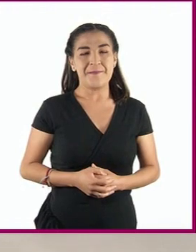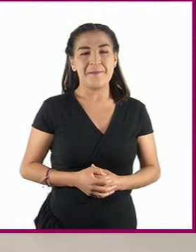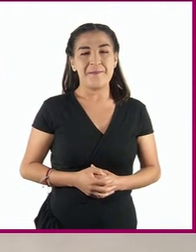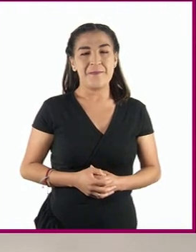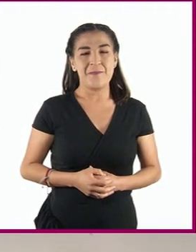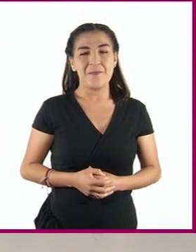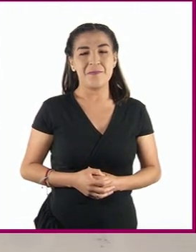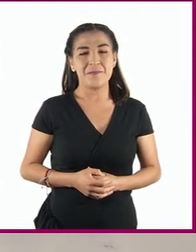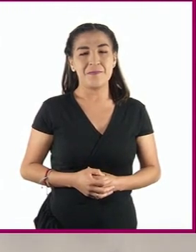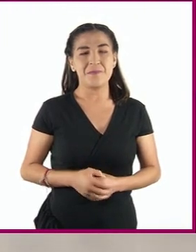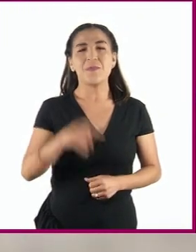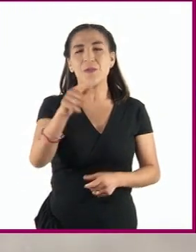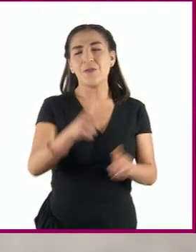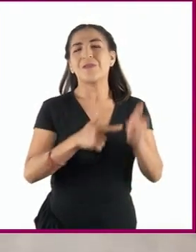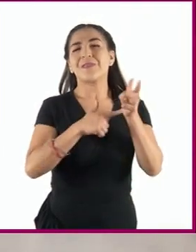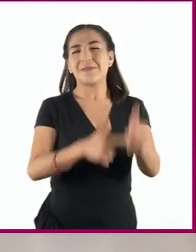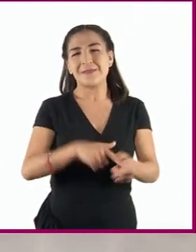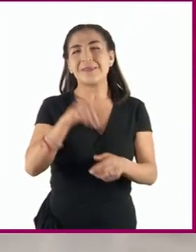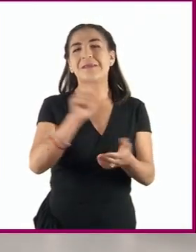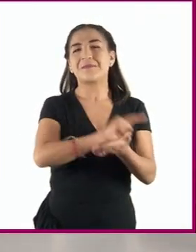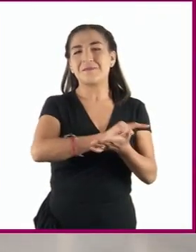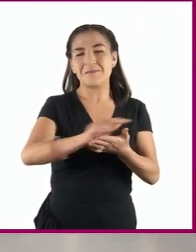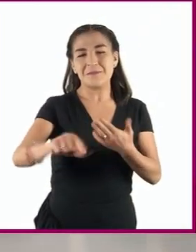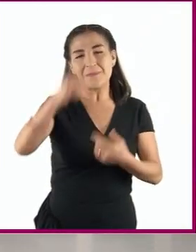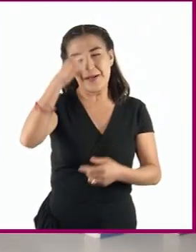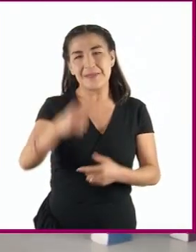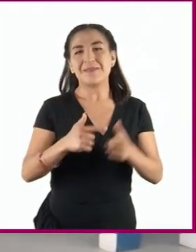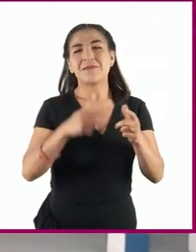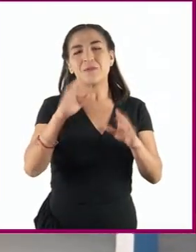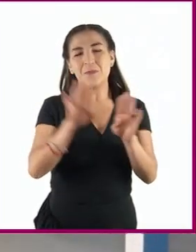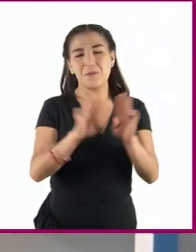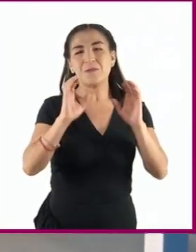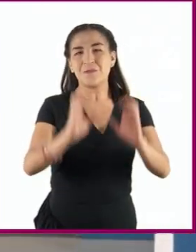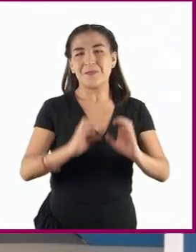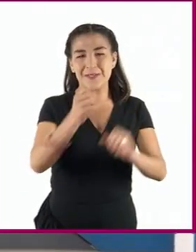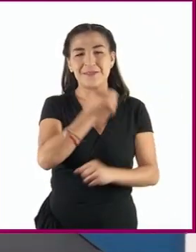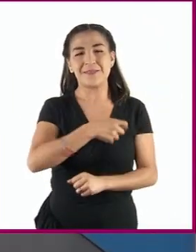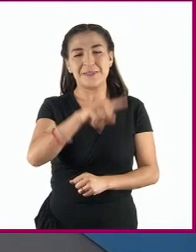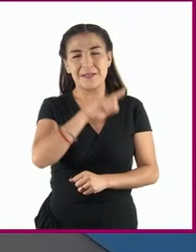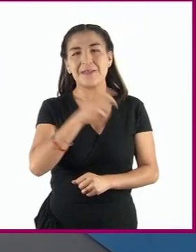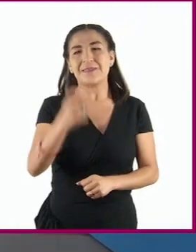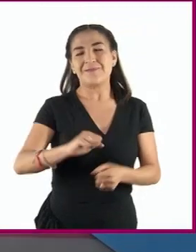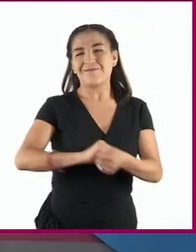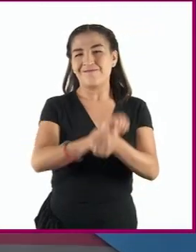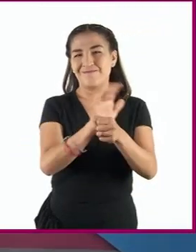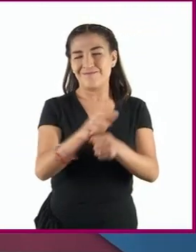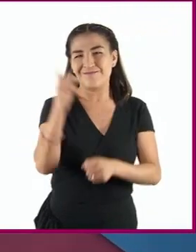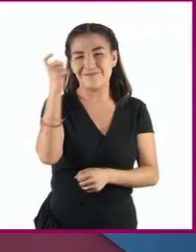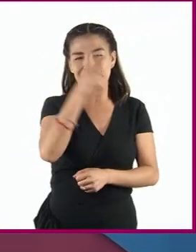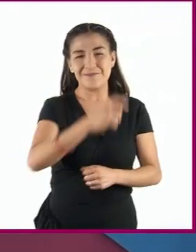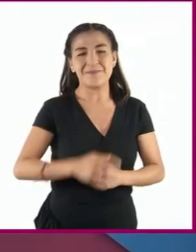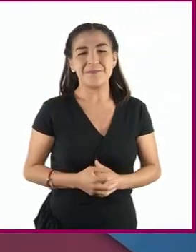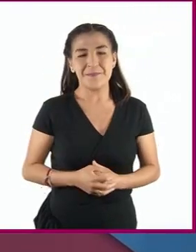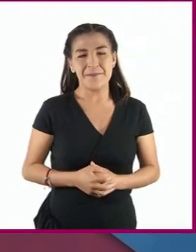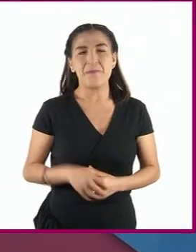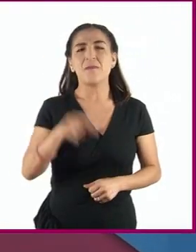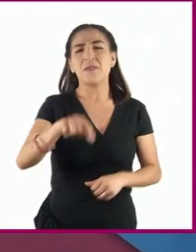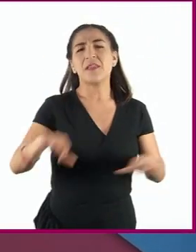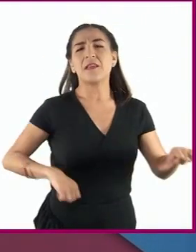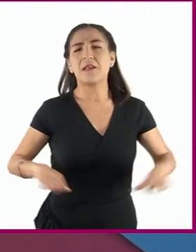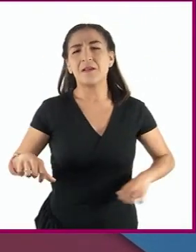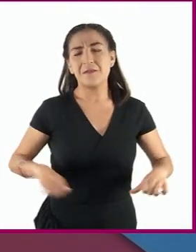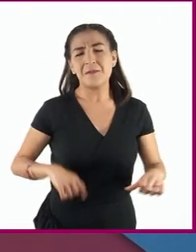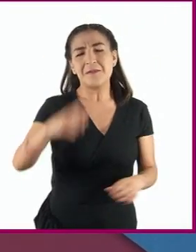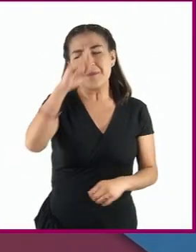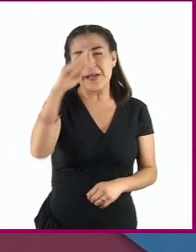Tomen en cuenta seguir con las medidas de higiene para promover el cuidado de nuestra salud ante la crisis sanitaria. Algunas acciones